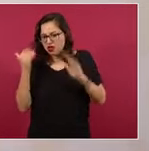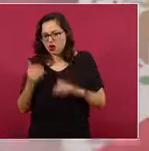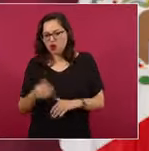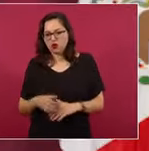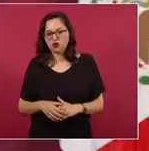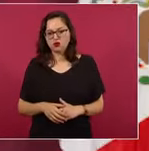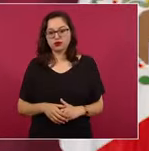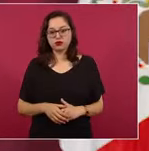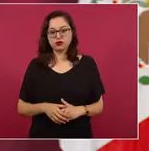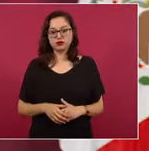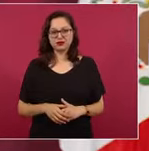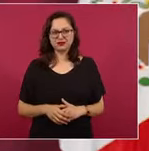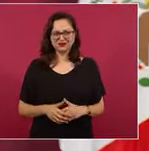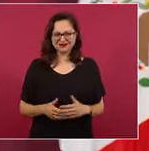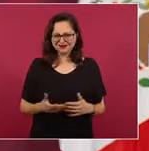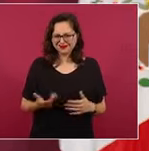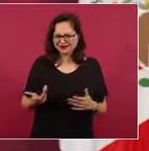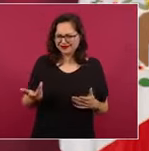porque también